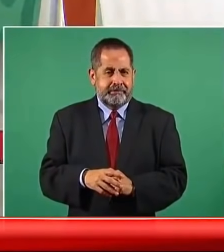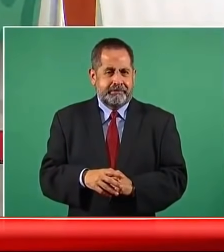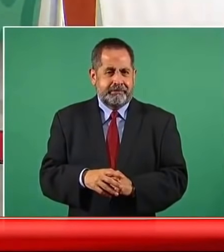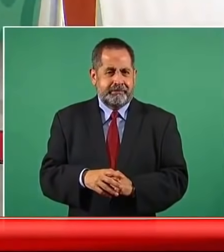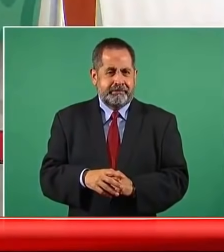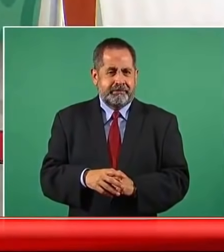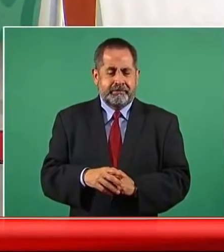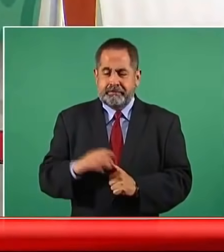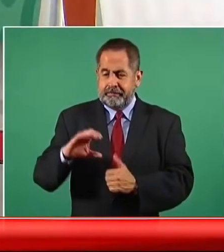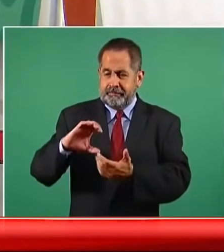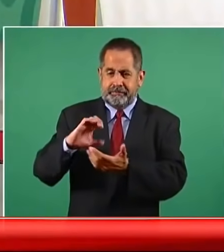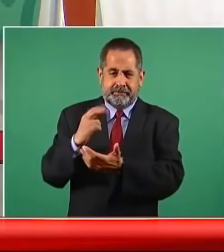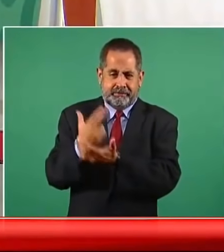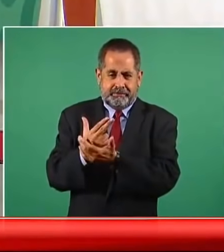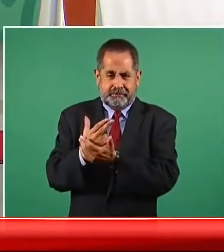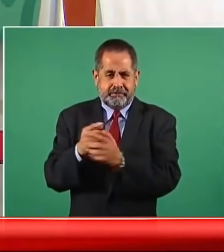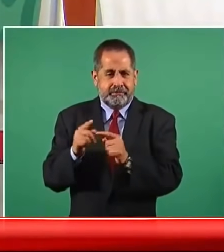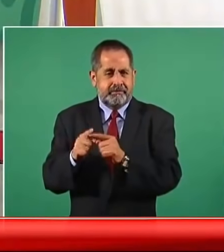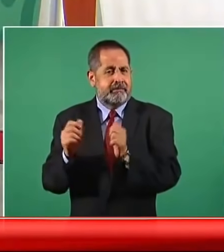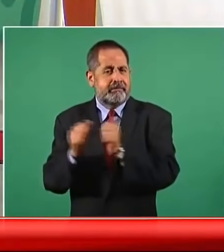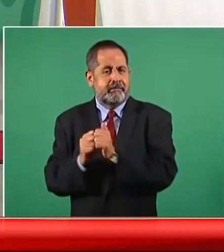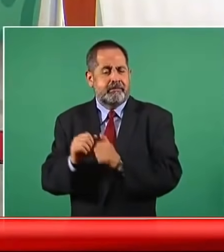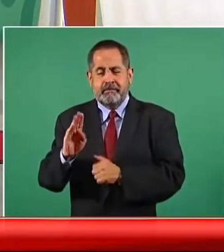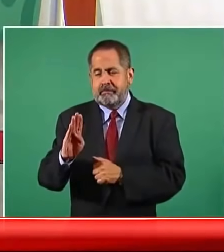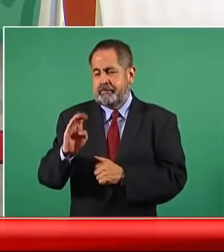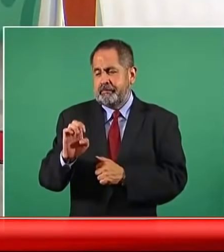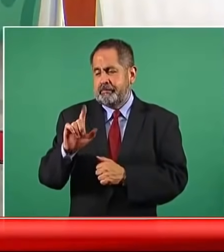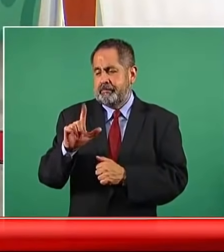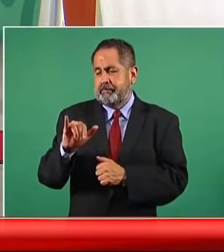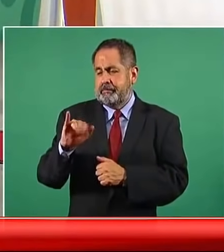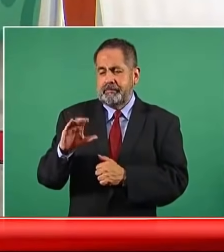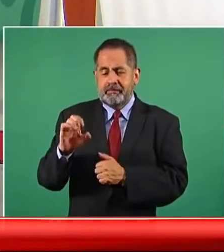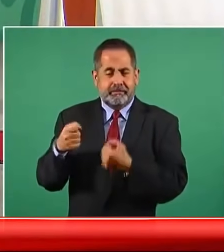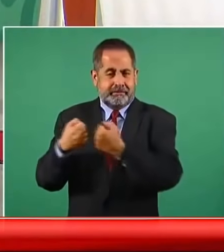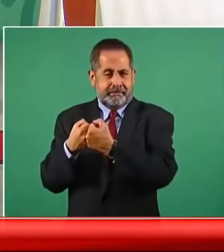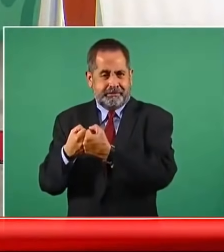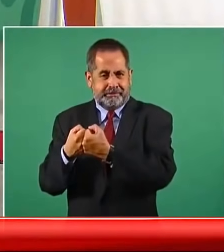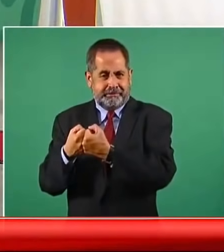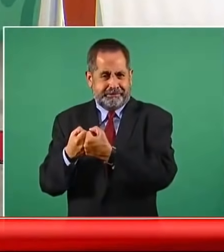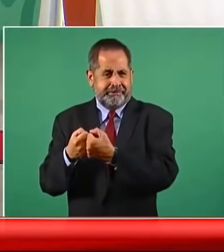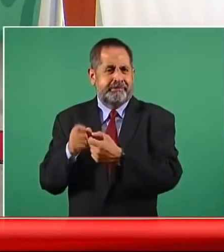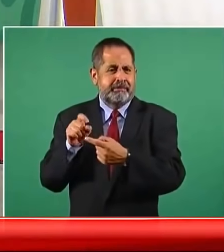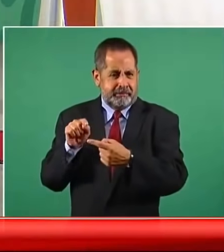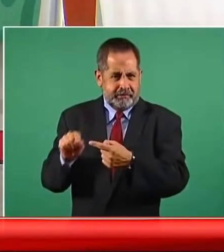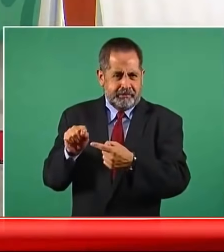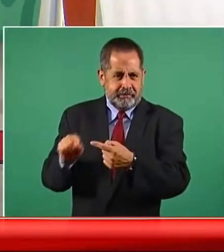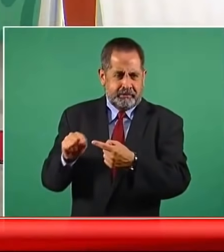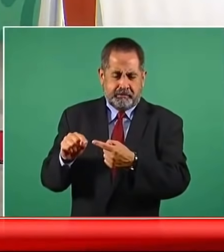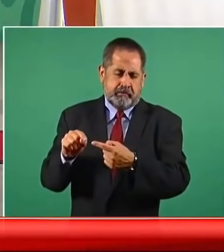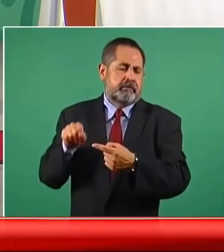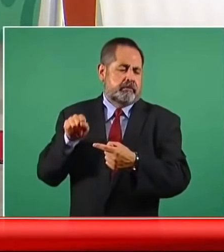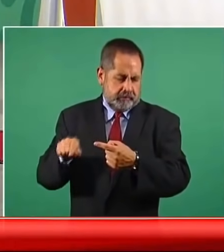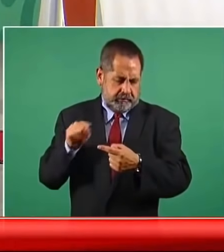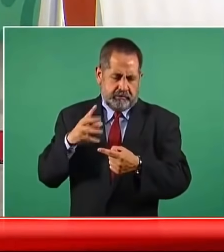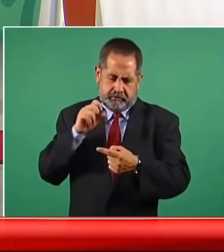En Chetumal, con Belice, que también es parte de la región